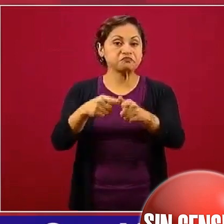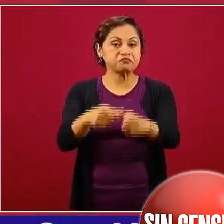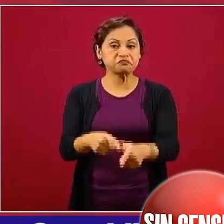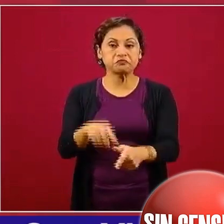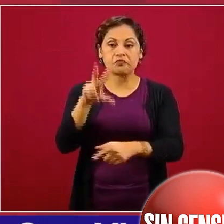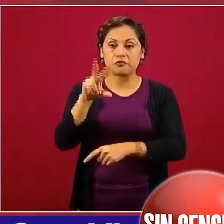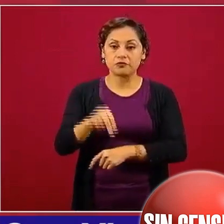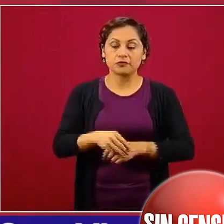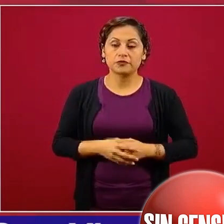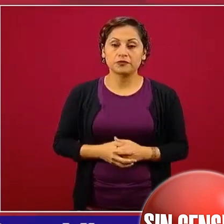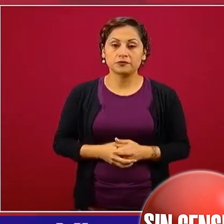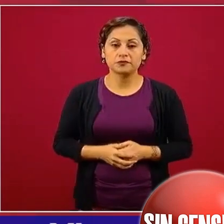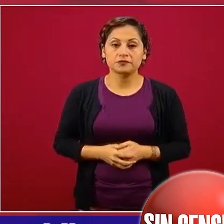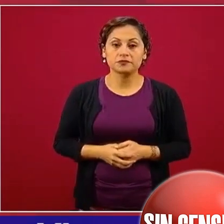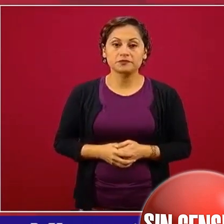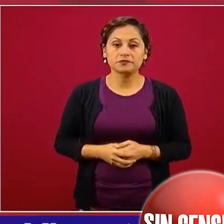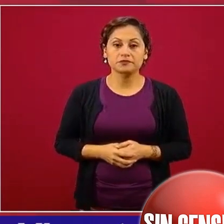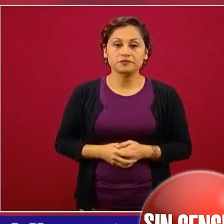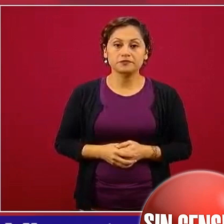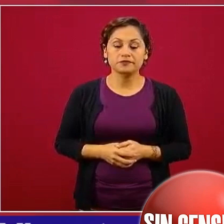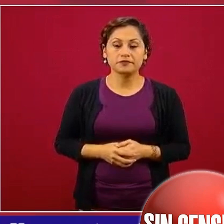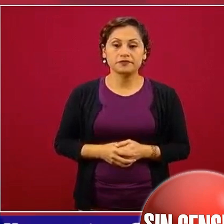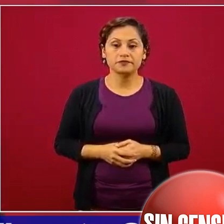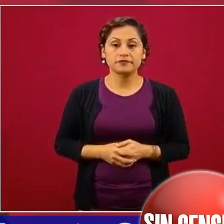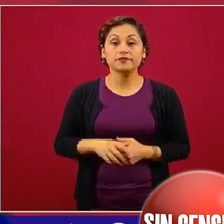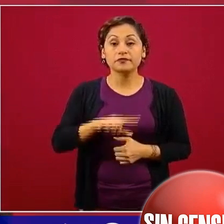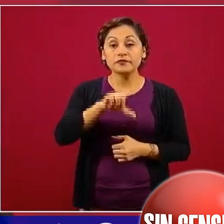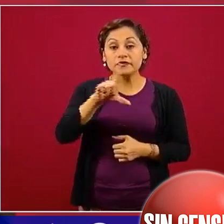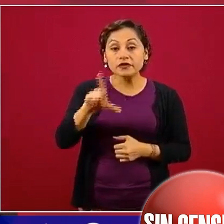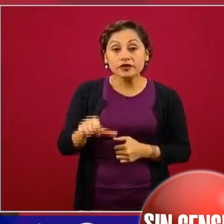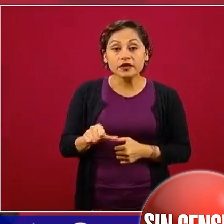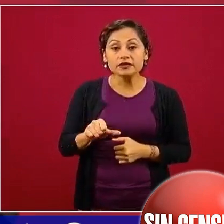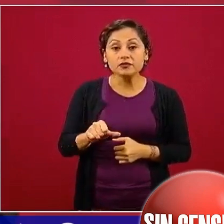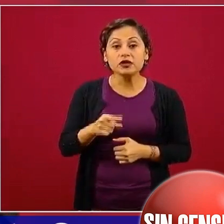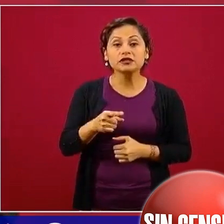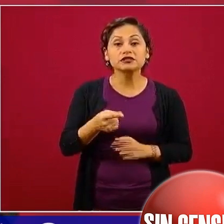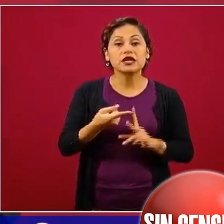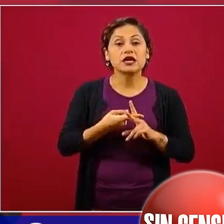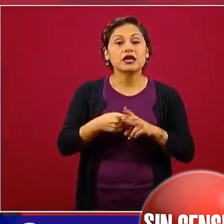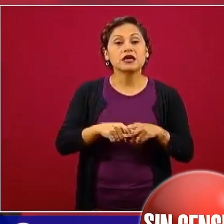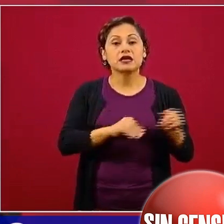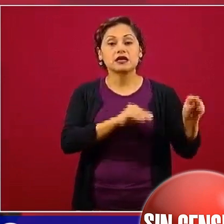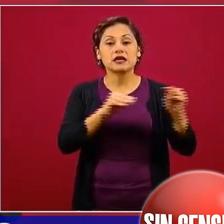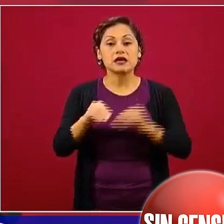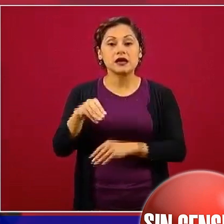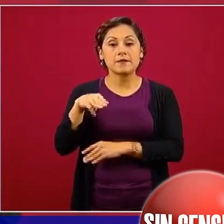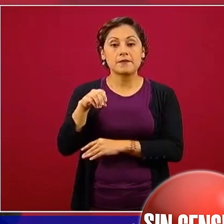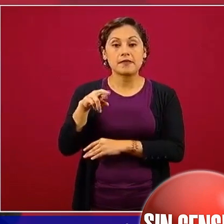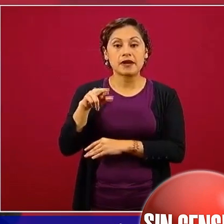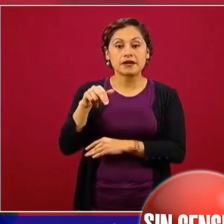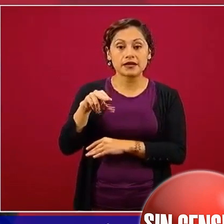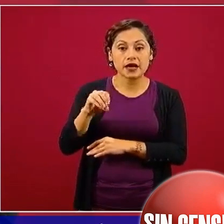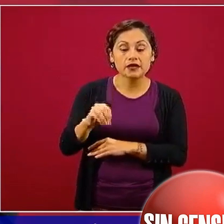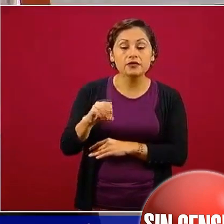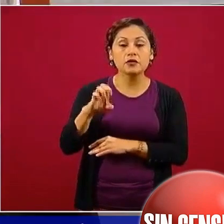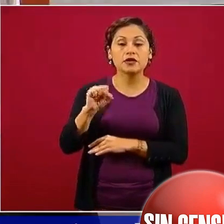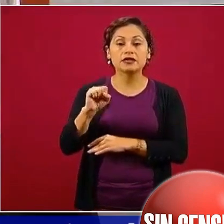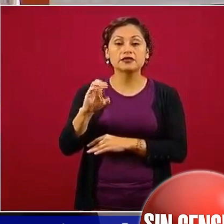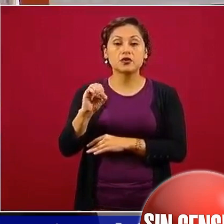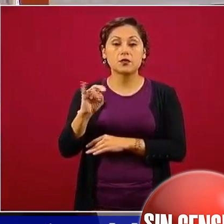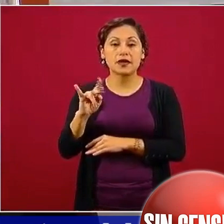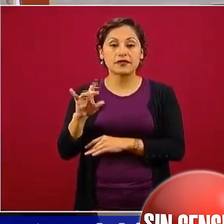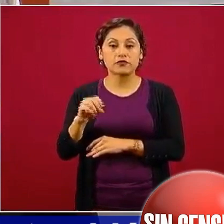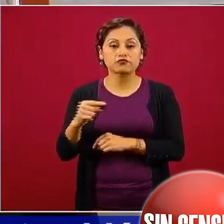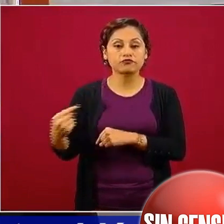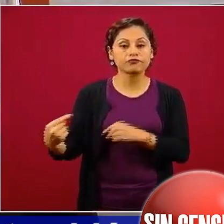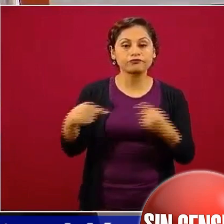Y se introduce Mariano Escobedo para combatir a Porfirio Díaz en la parte